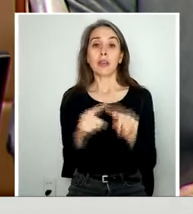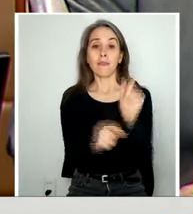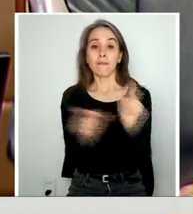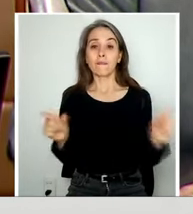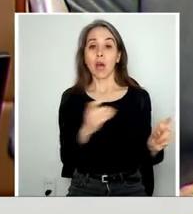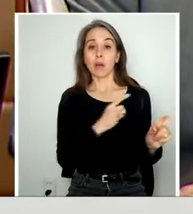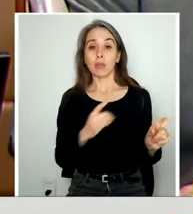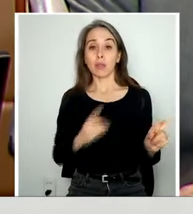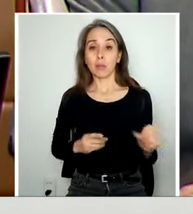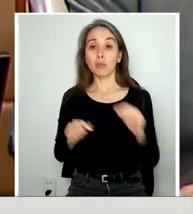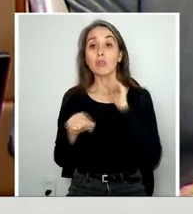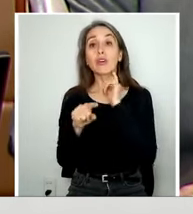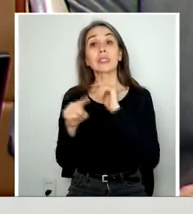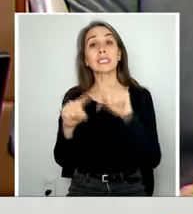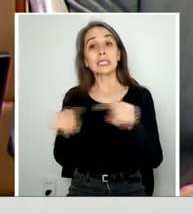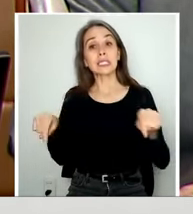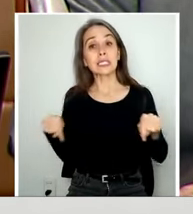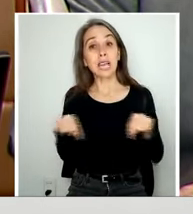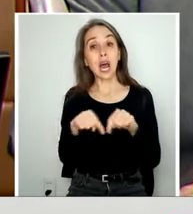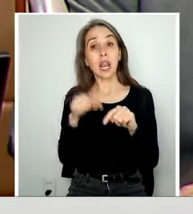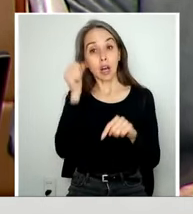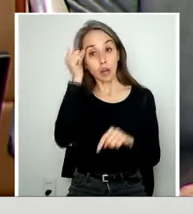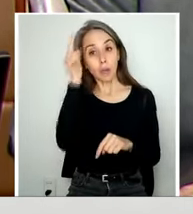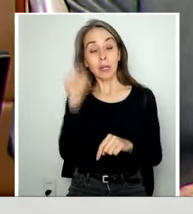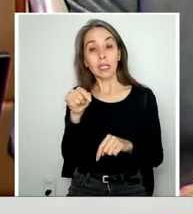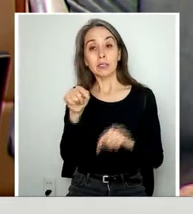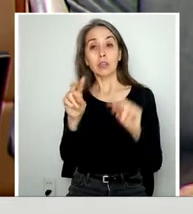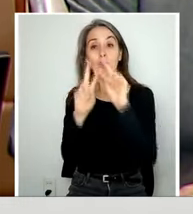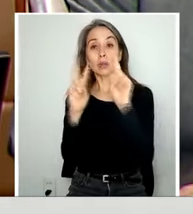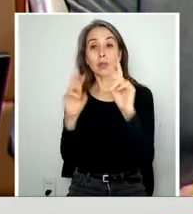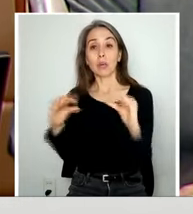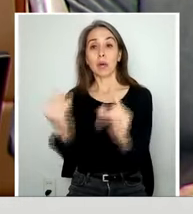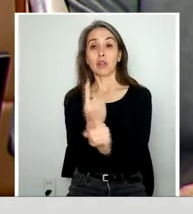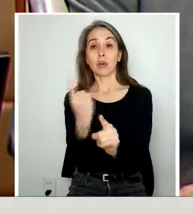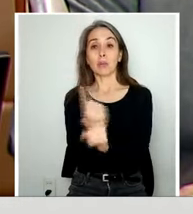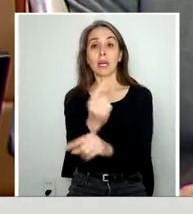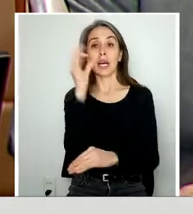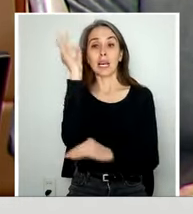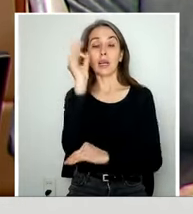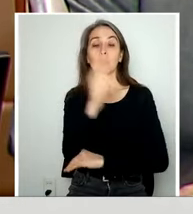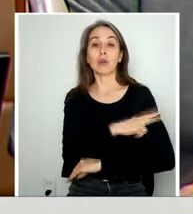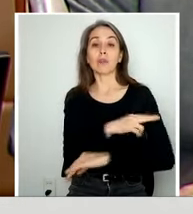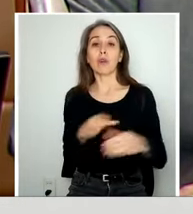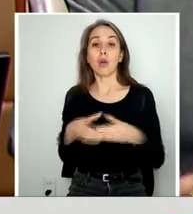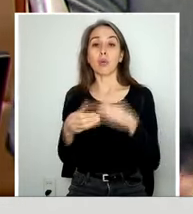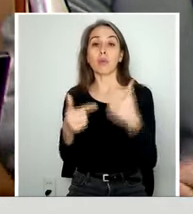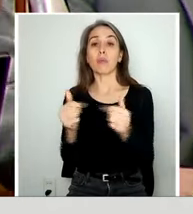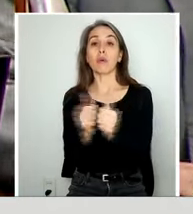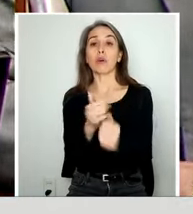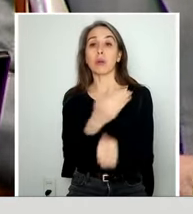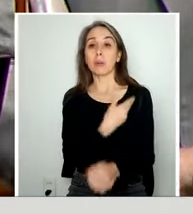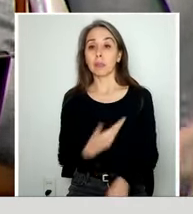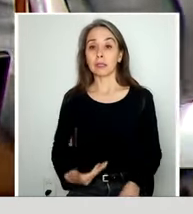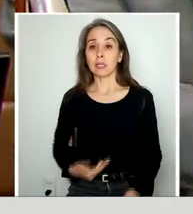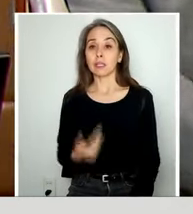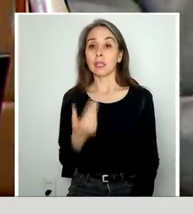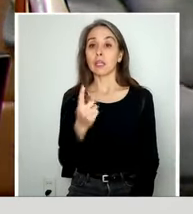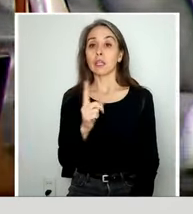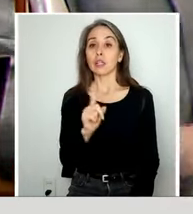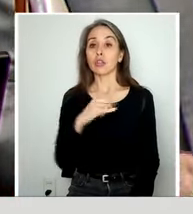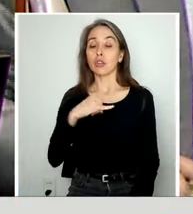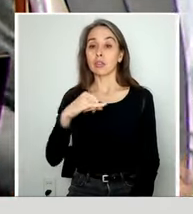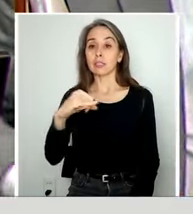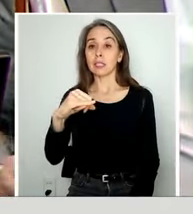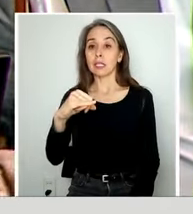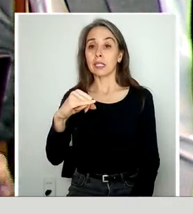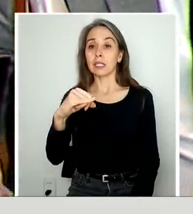la sala Yo entiendo que esto ha sido materia de conversación En las reuniones de comité que que no se mantendría en este momento el